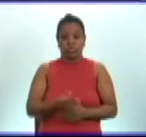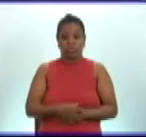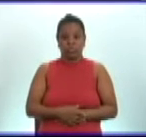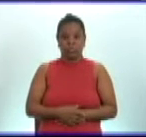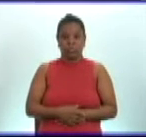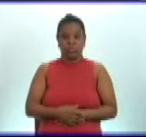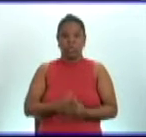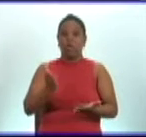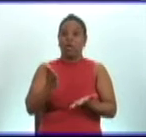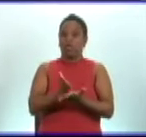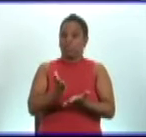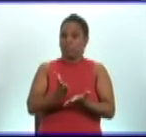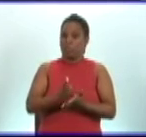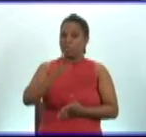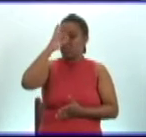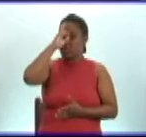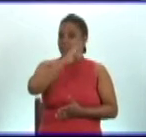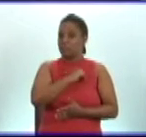Estudiar medicina